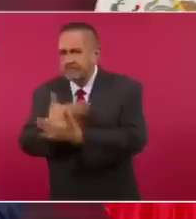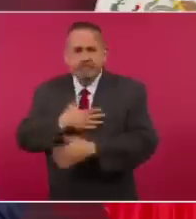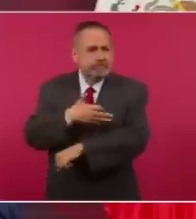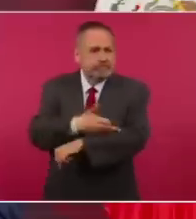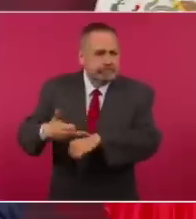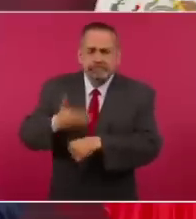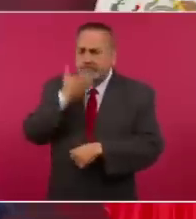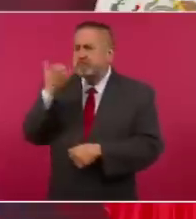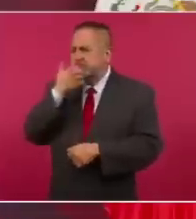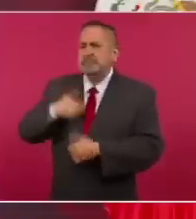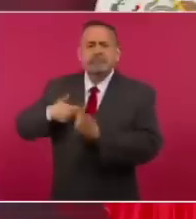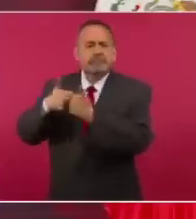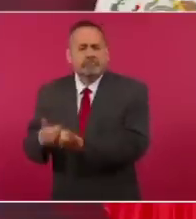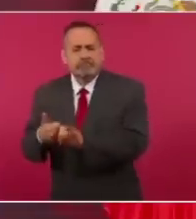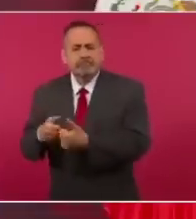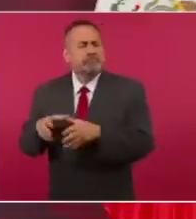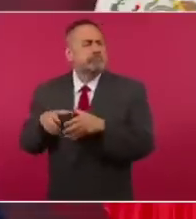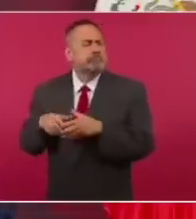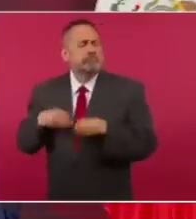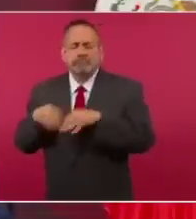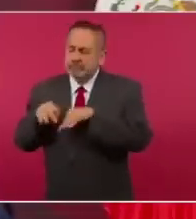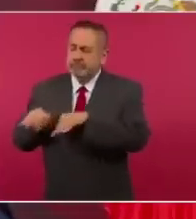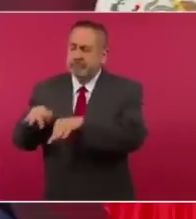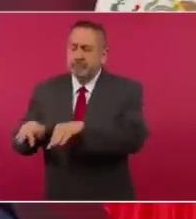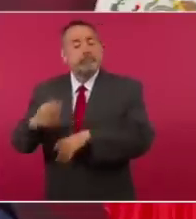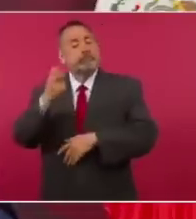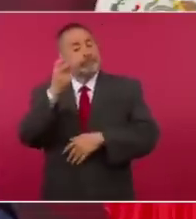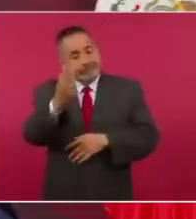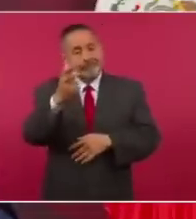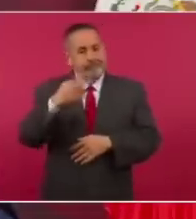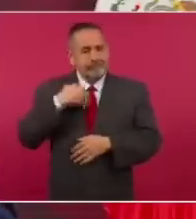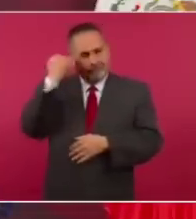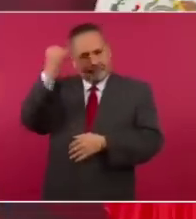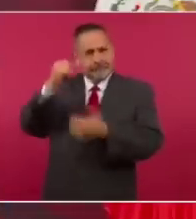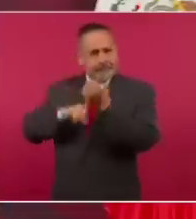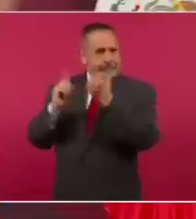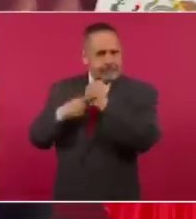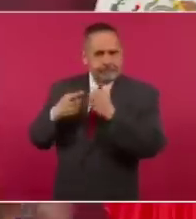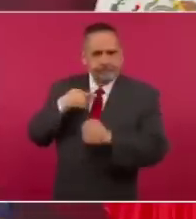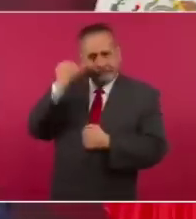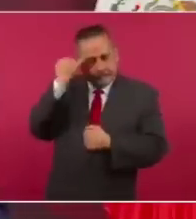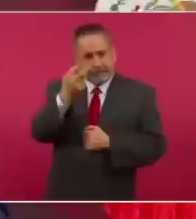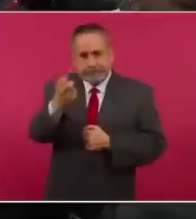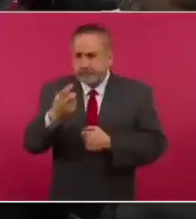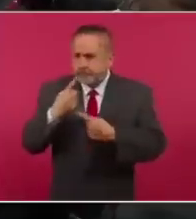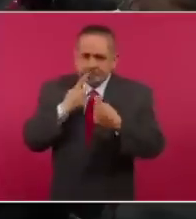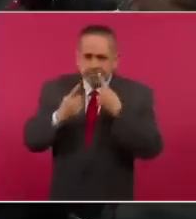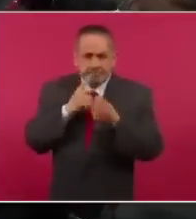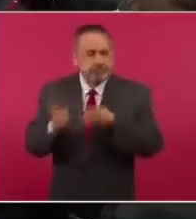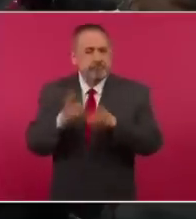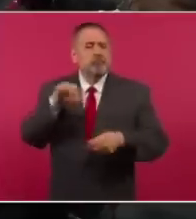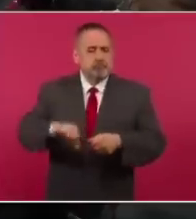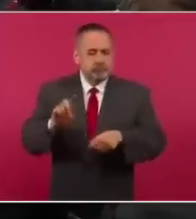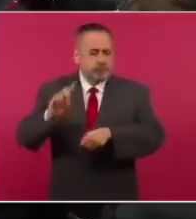costumbres. Ese es nuestro planteamiento de fondo. Eso es lo que vamos a tratar el día